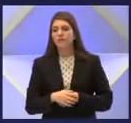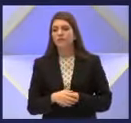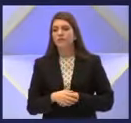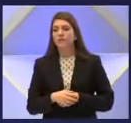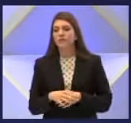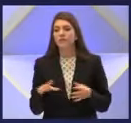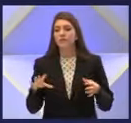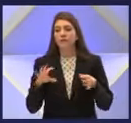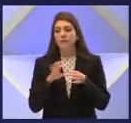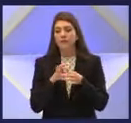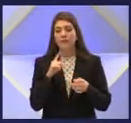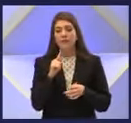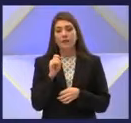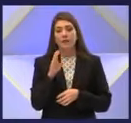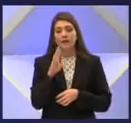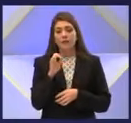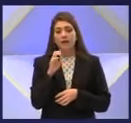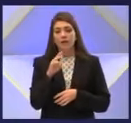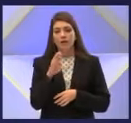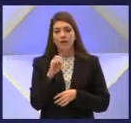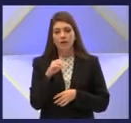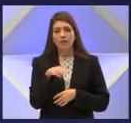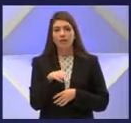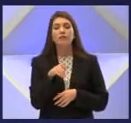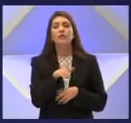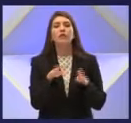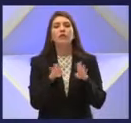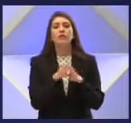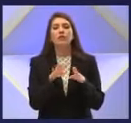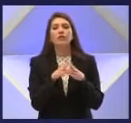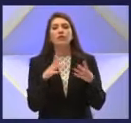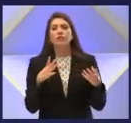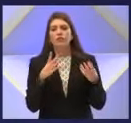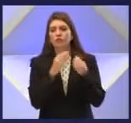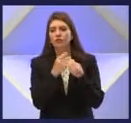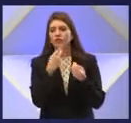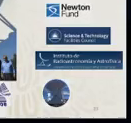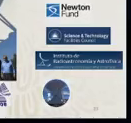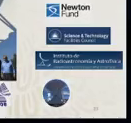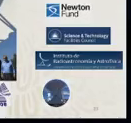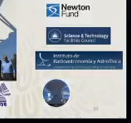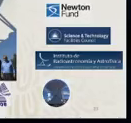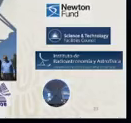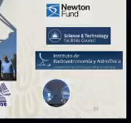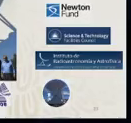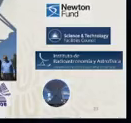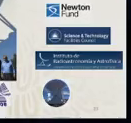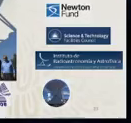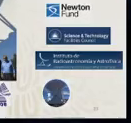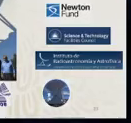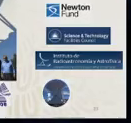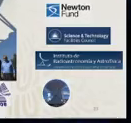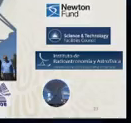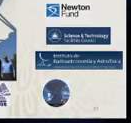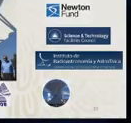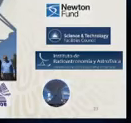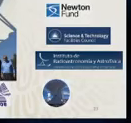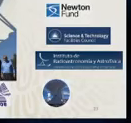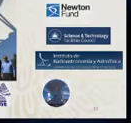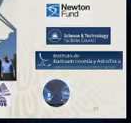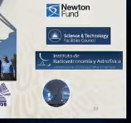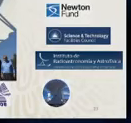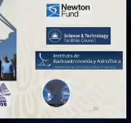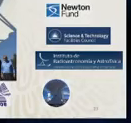convirtiendo como infraestructura espacial las antenas que se usaban para el intelsat ahora es